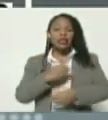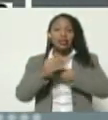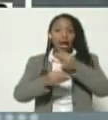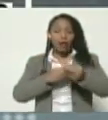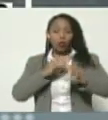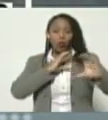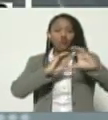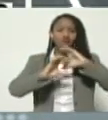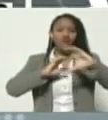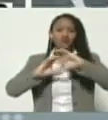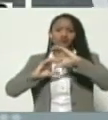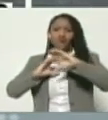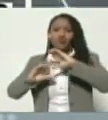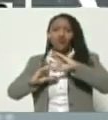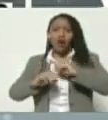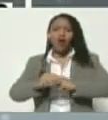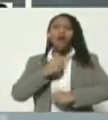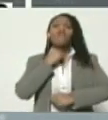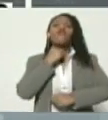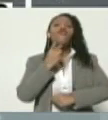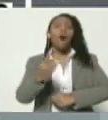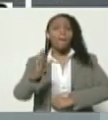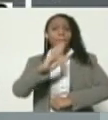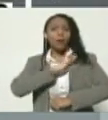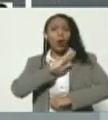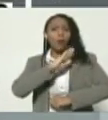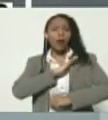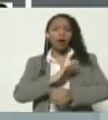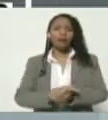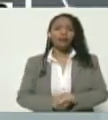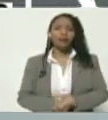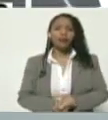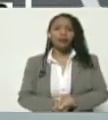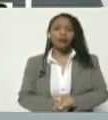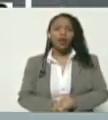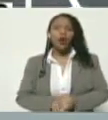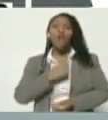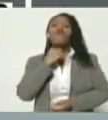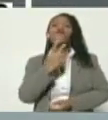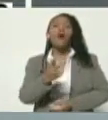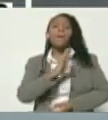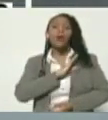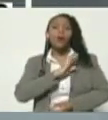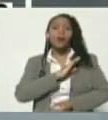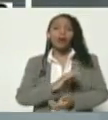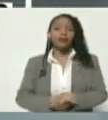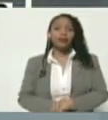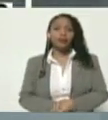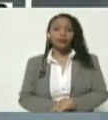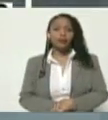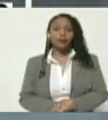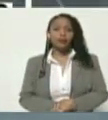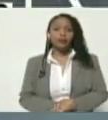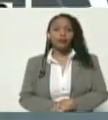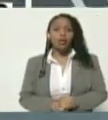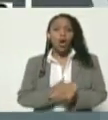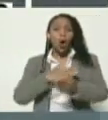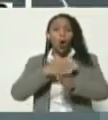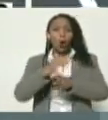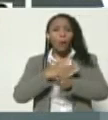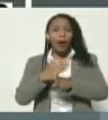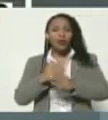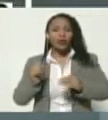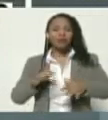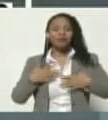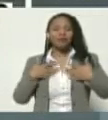comunicado con voz propia, con voz propia. Comparto toda tu